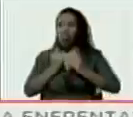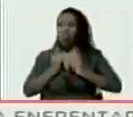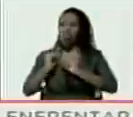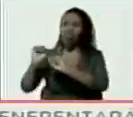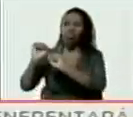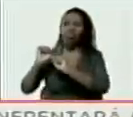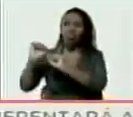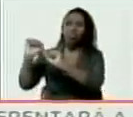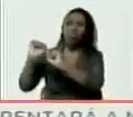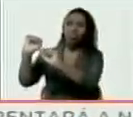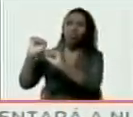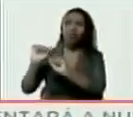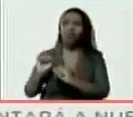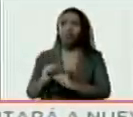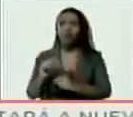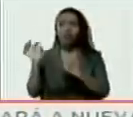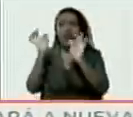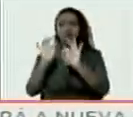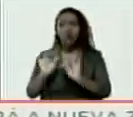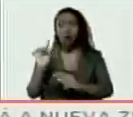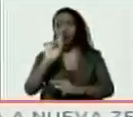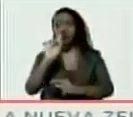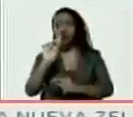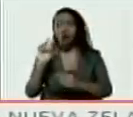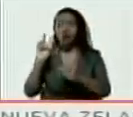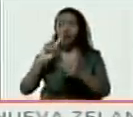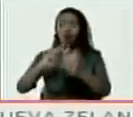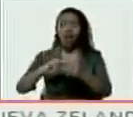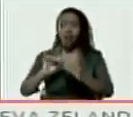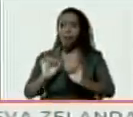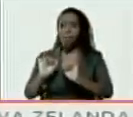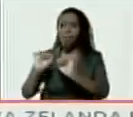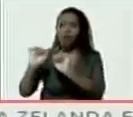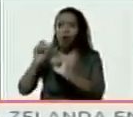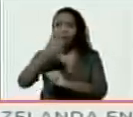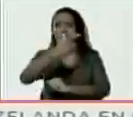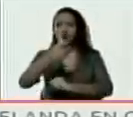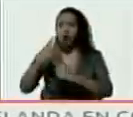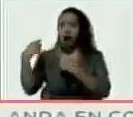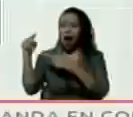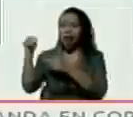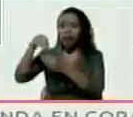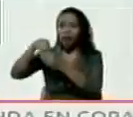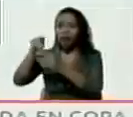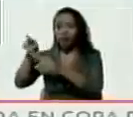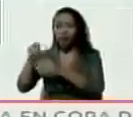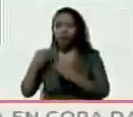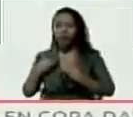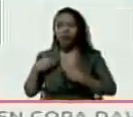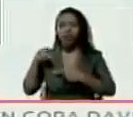rechazados de manera no violenta por las personas que se encontraban allí.